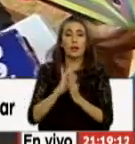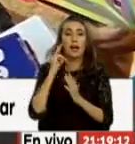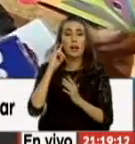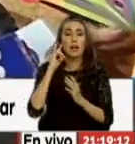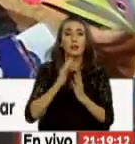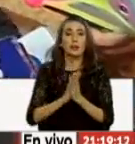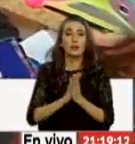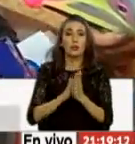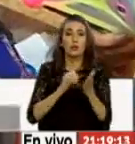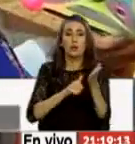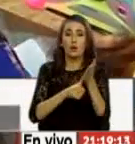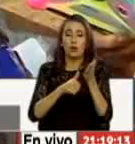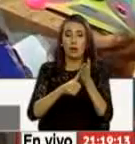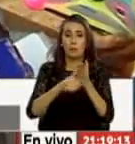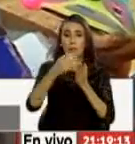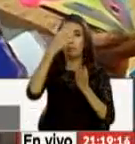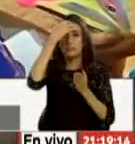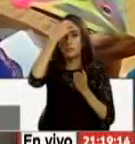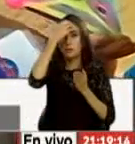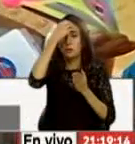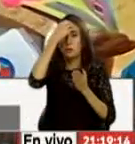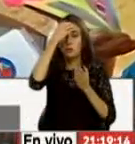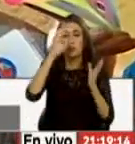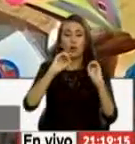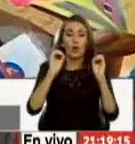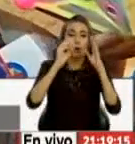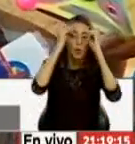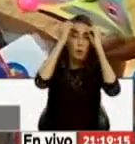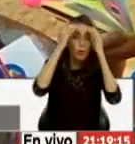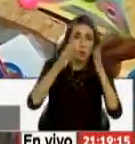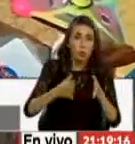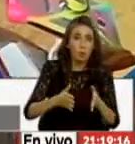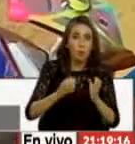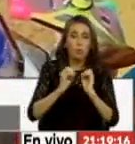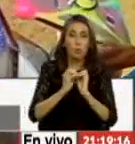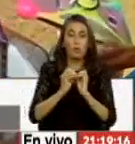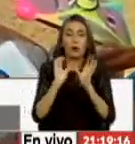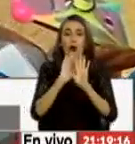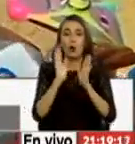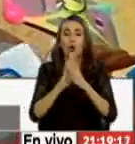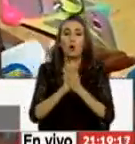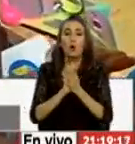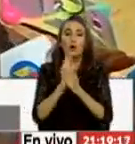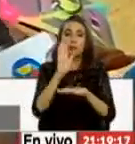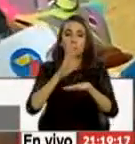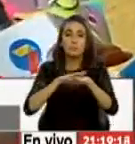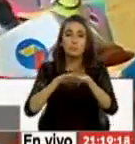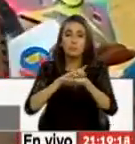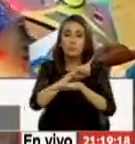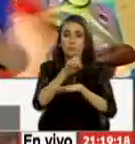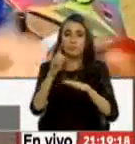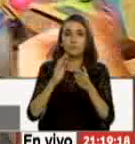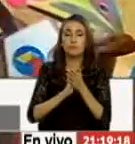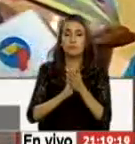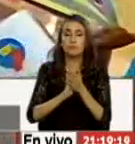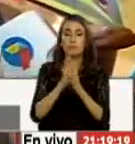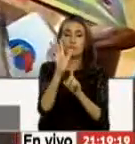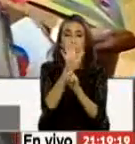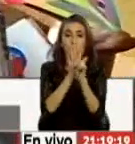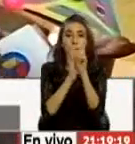Que no se permita, digamos, que un docente o cualquier persona que esté involucrado en un caso de delito sexual vuelva al